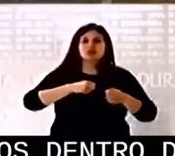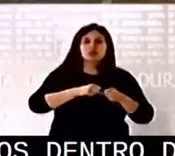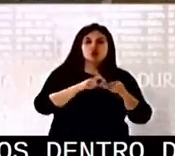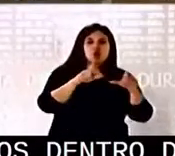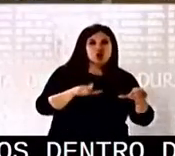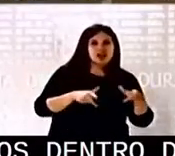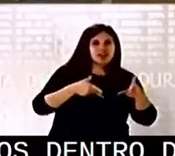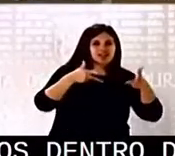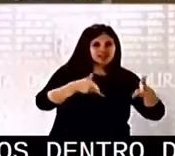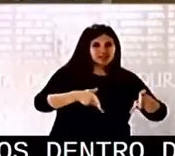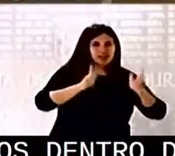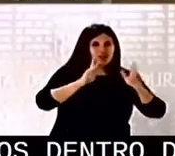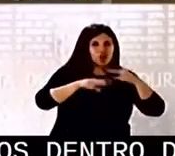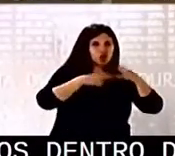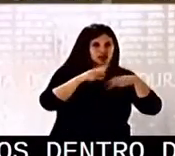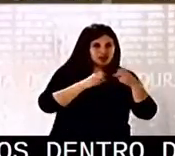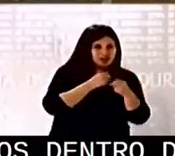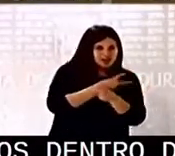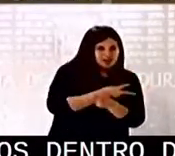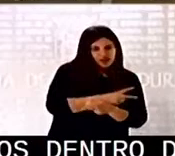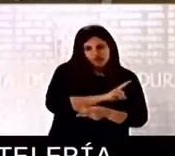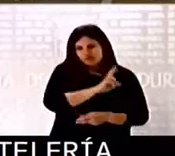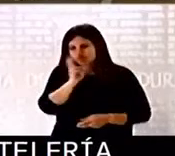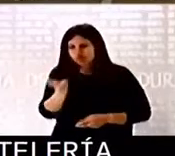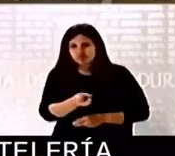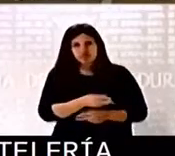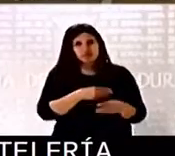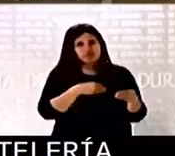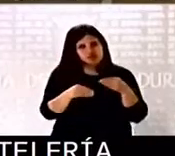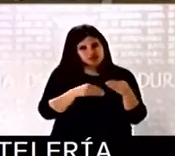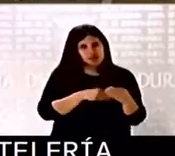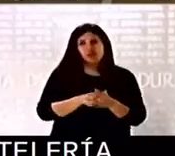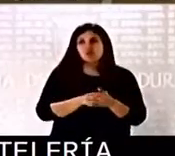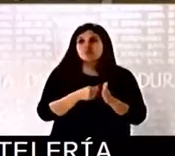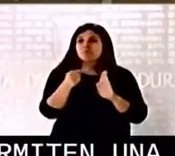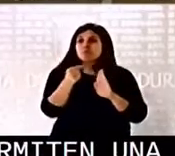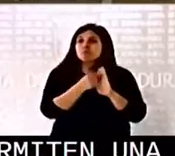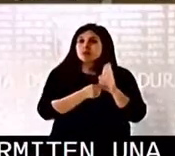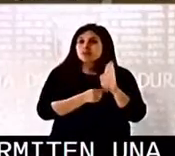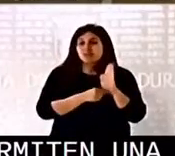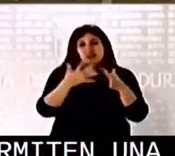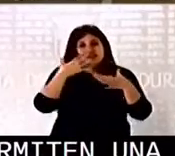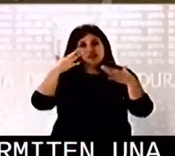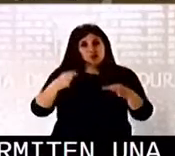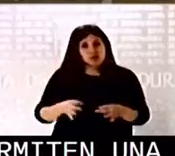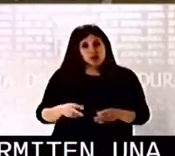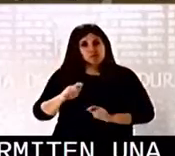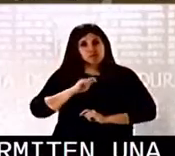hostelería. Tenemos medidas de seguridad que nos permiten una vida prácticamente normal.